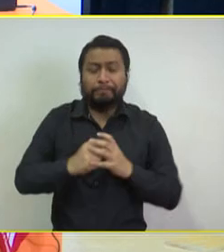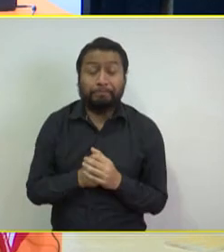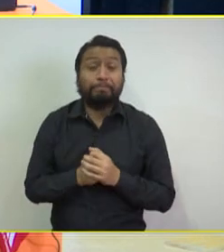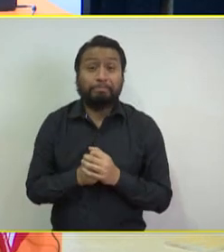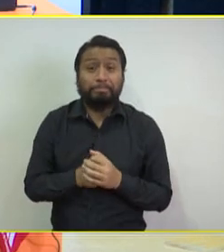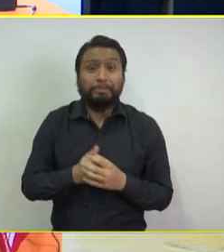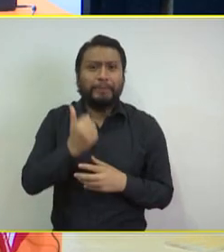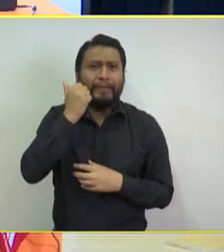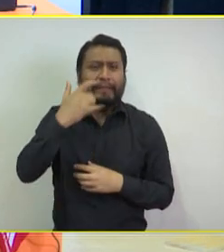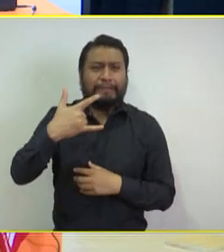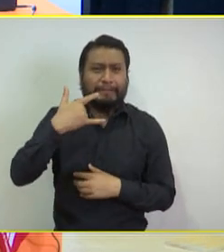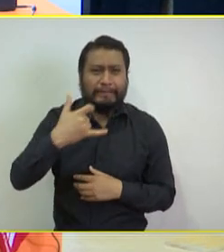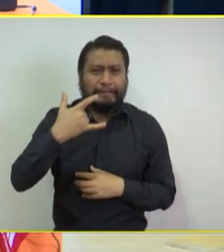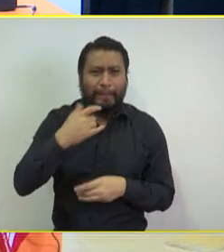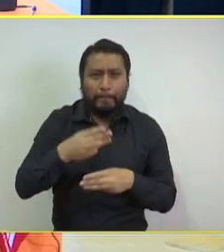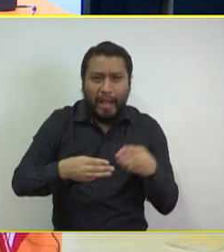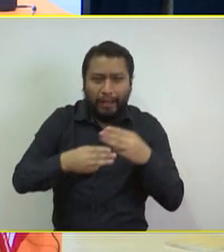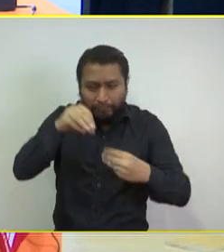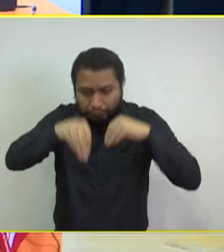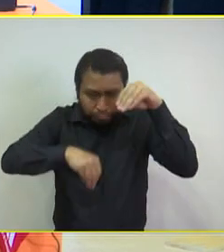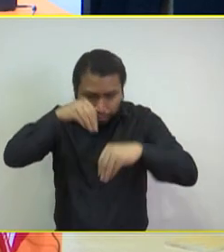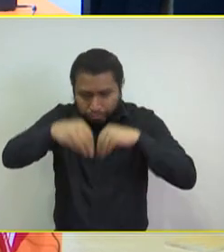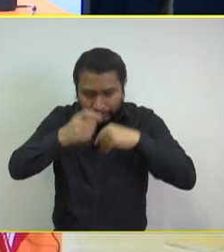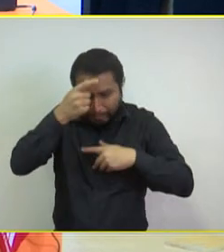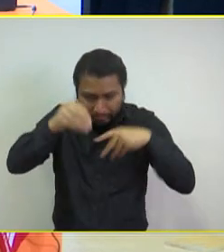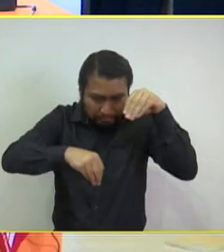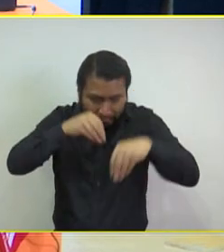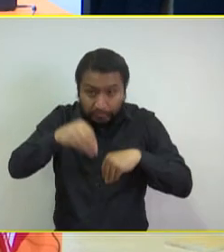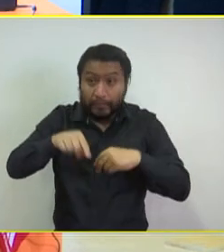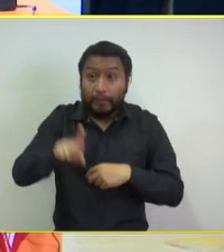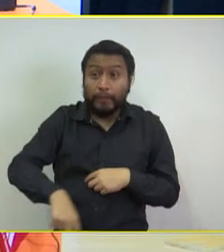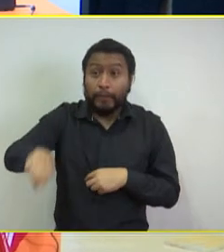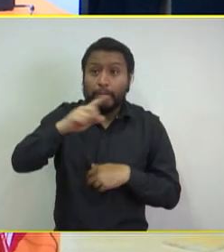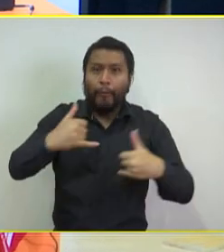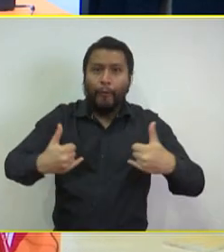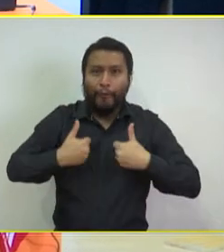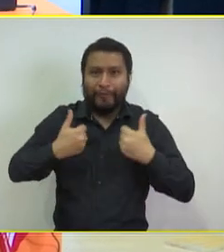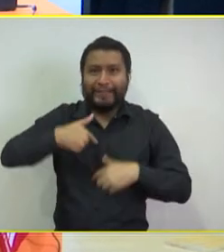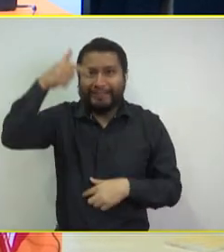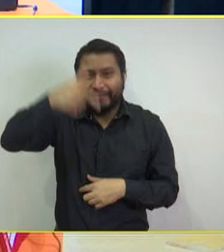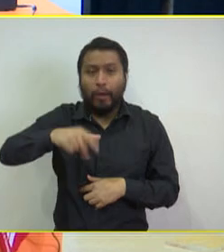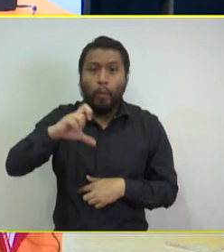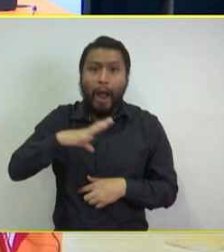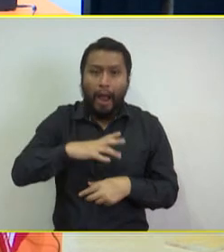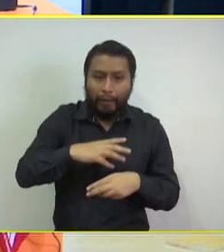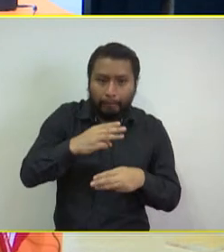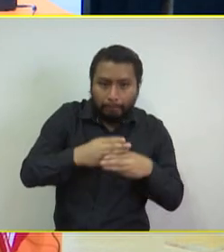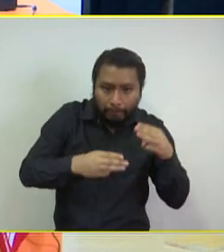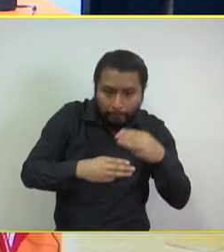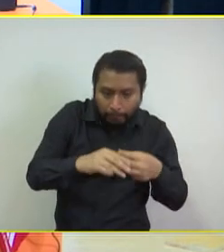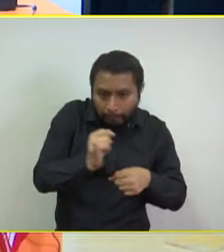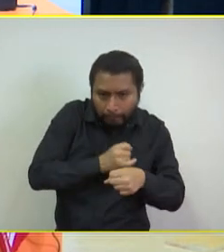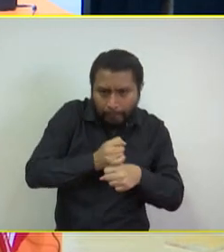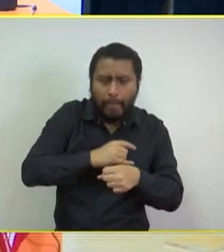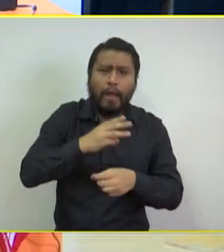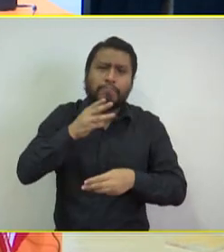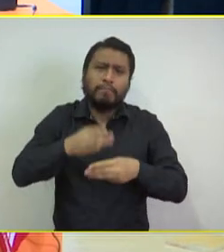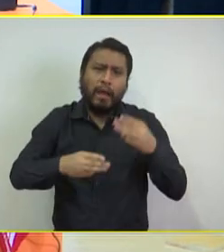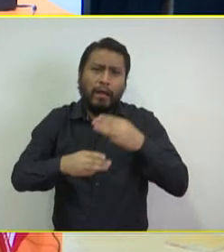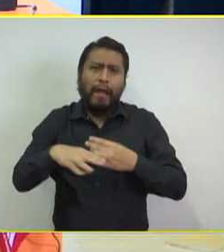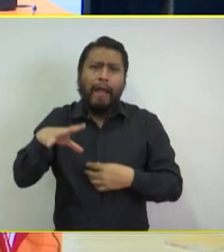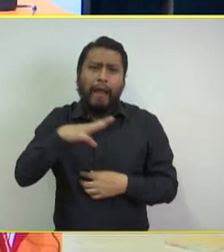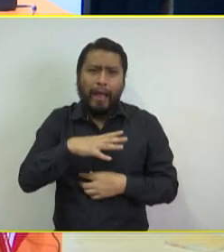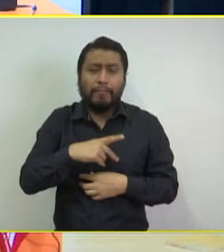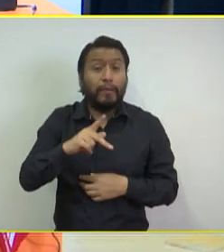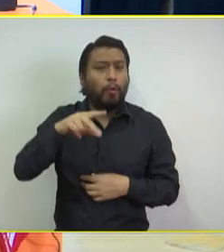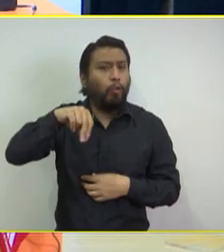tratando de crear material, porque hay muy poco. Los muchachos se dieron cuenta cuando estuvieron revisando material. Si hay material, pues es material que